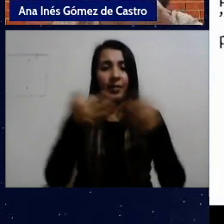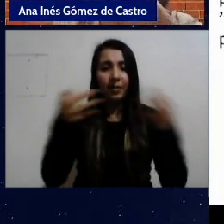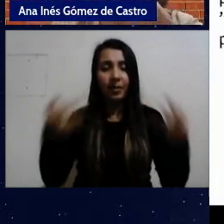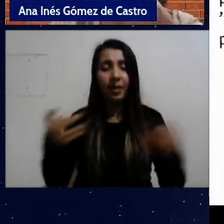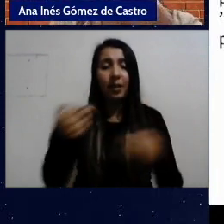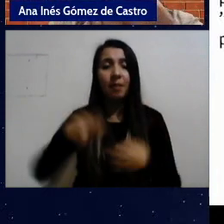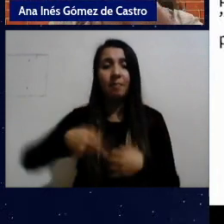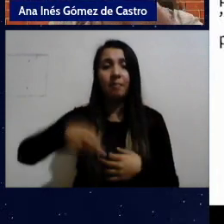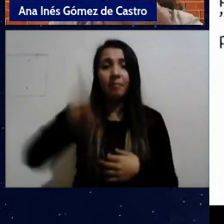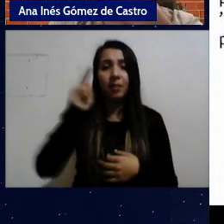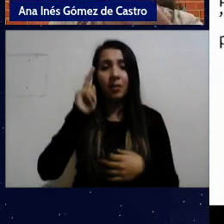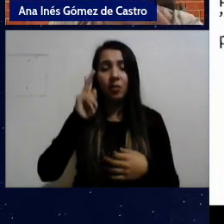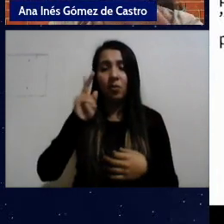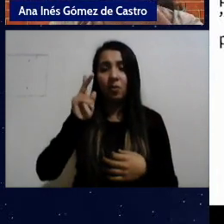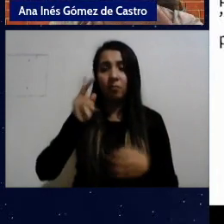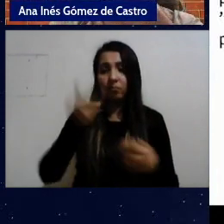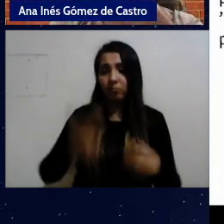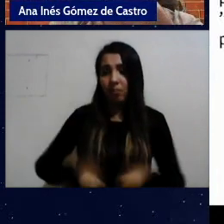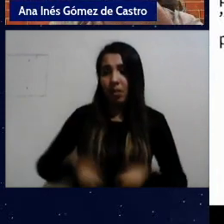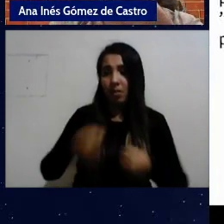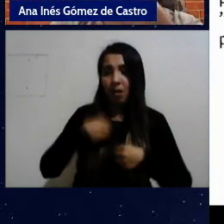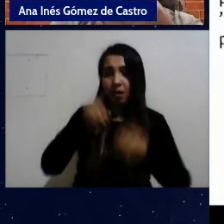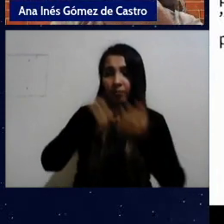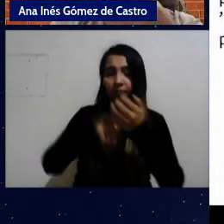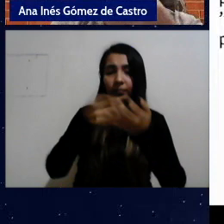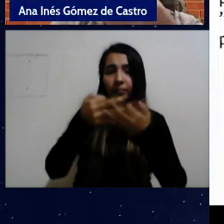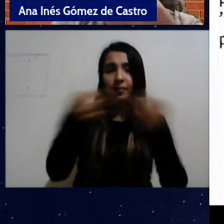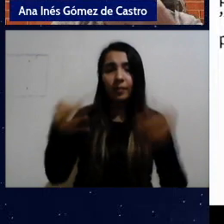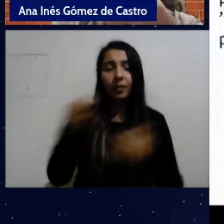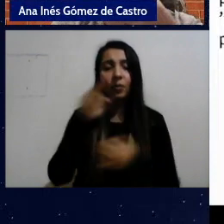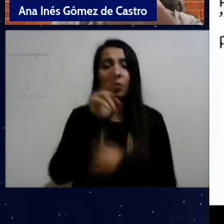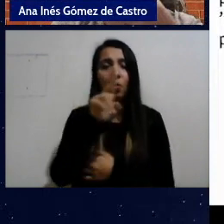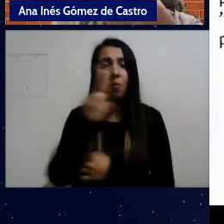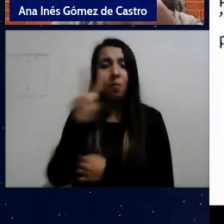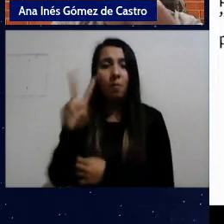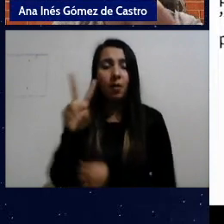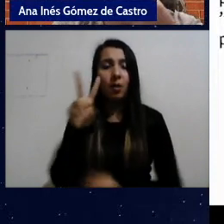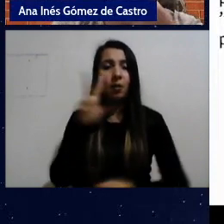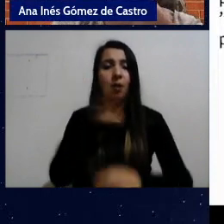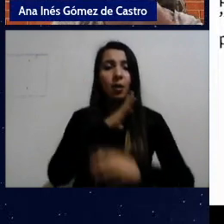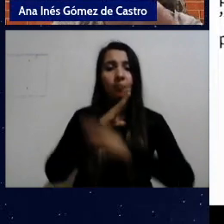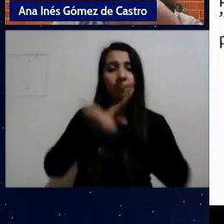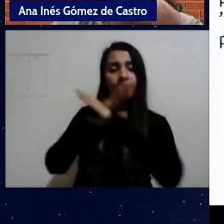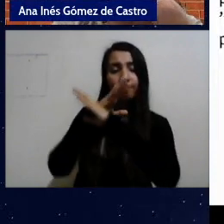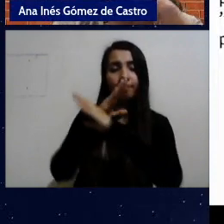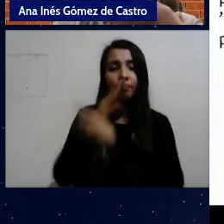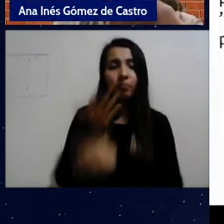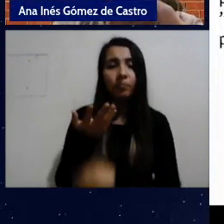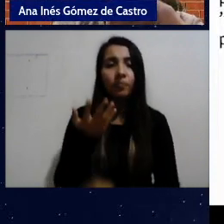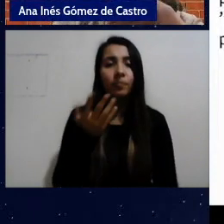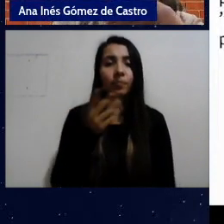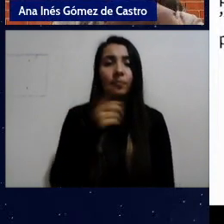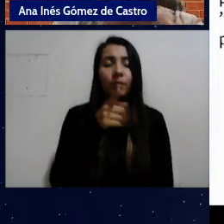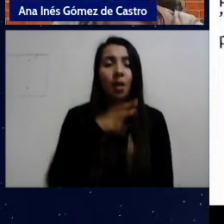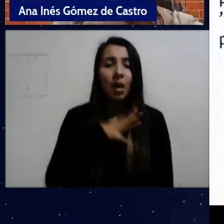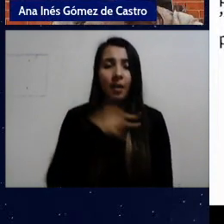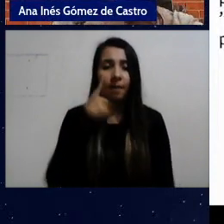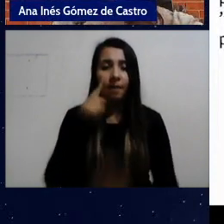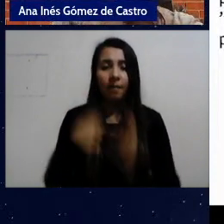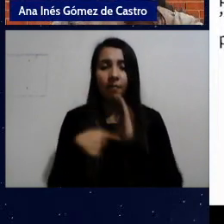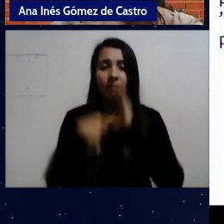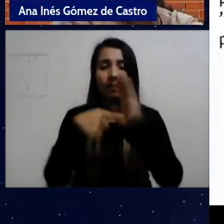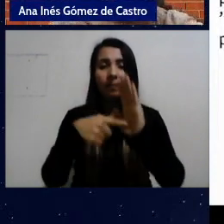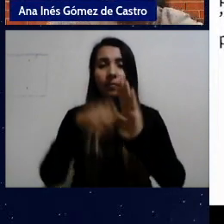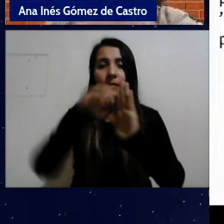solar. Pero cuando surgió la vida en la Tierra, la radiación ultravioleta del Sol penetraba dentro de la atmósfera. Ahí tenéis